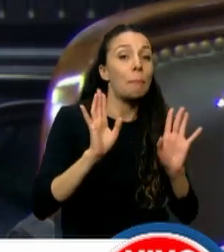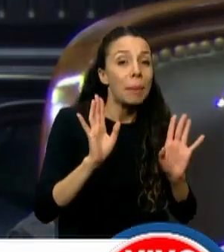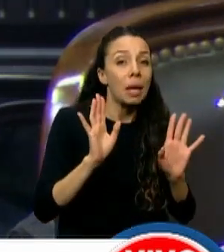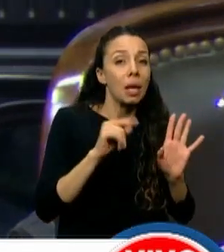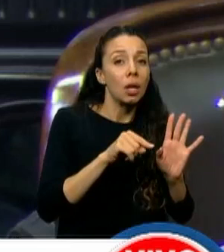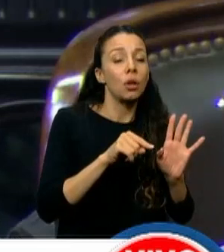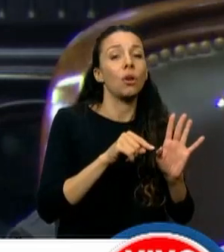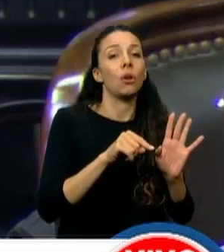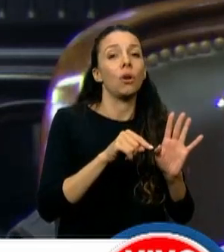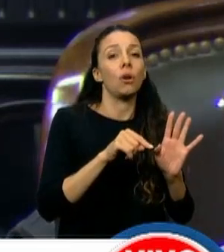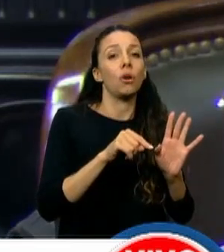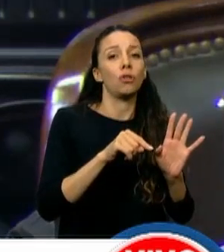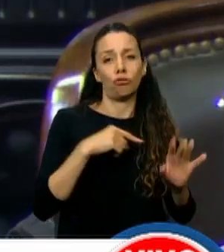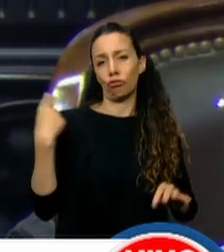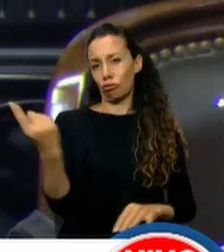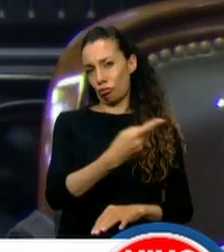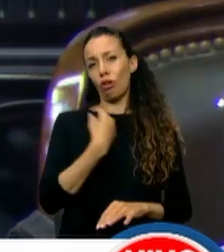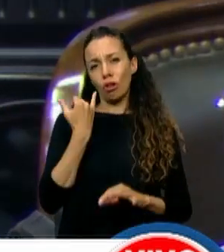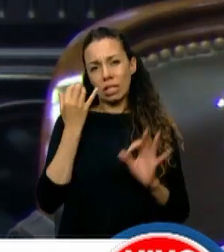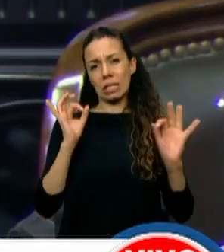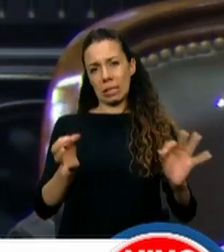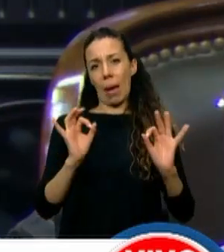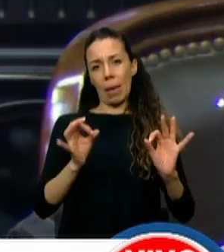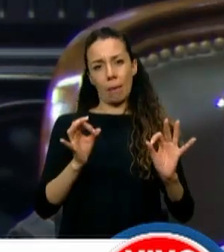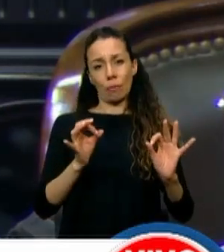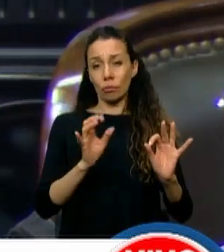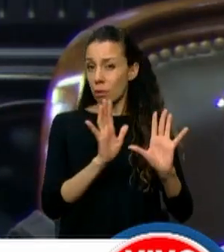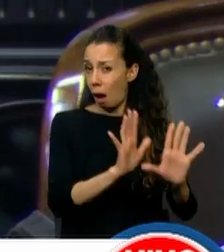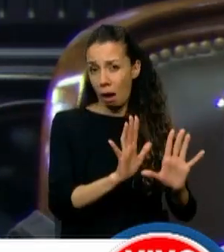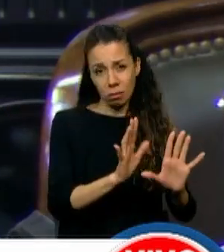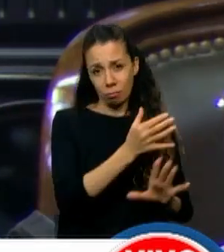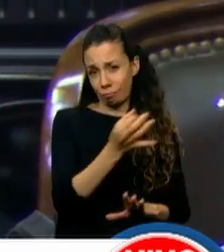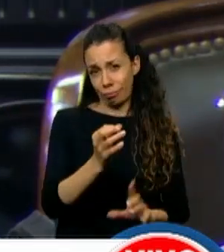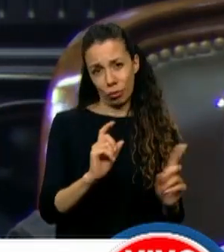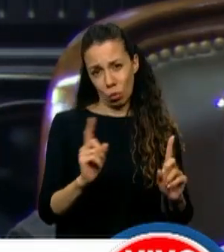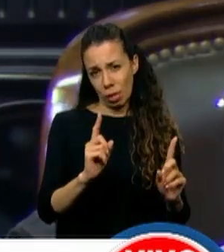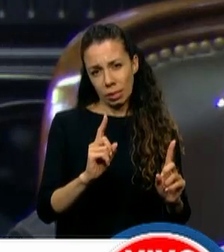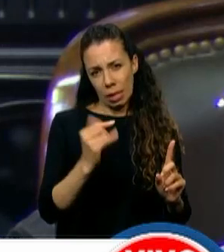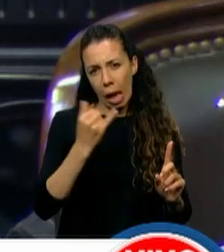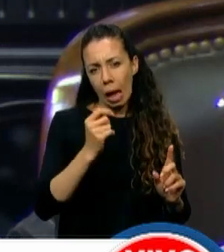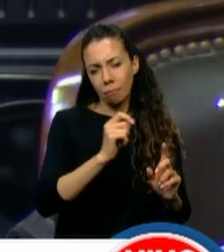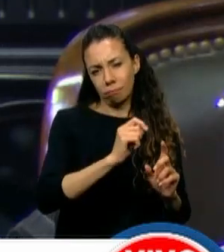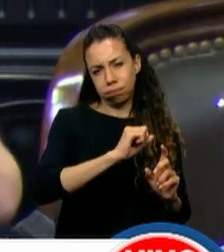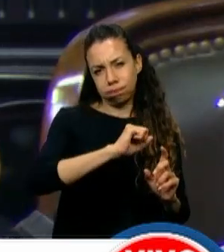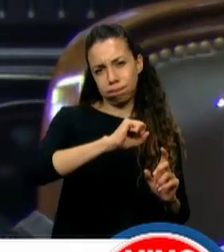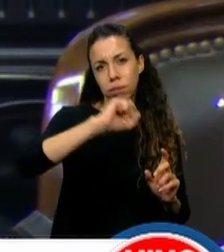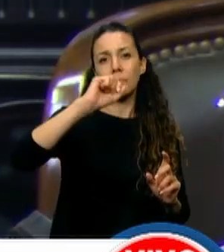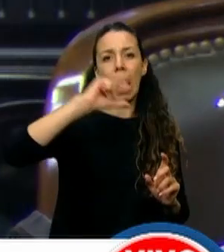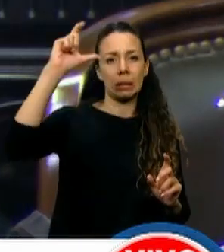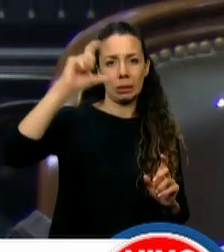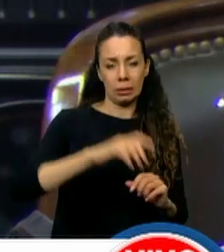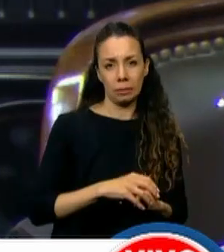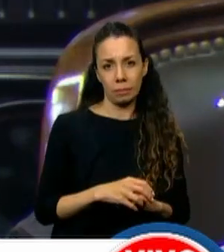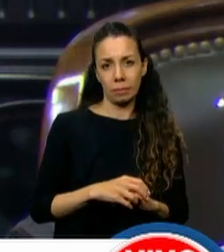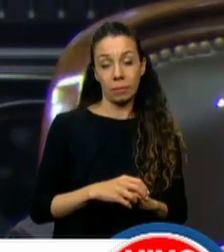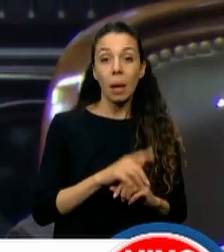que todos sabemos que no es cierto, que tenemos más. El presupuesto prevé que